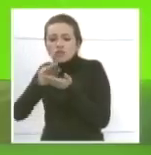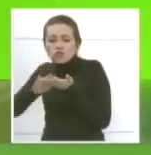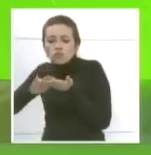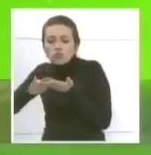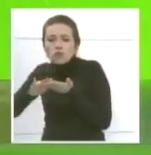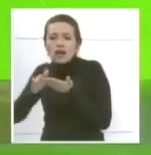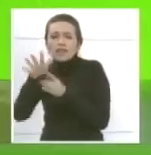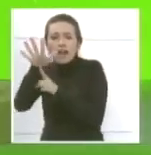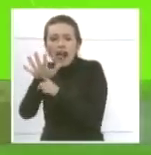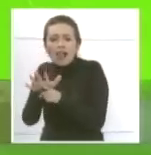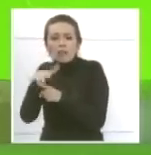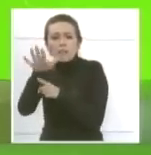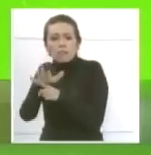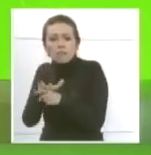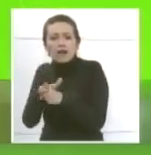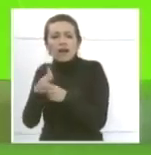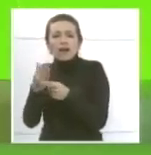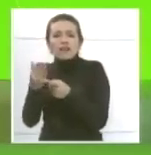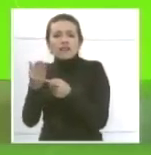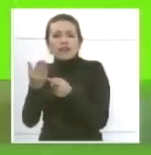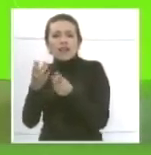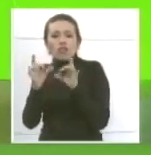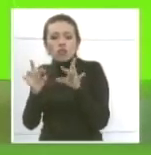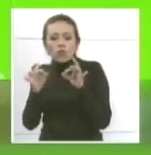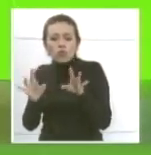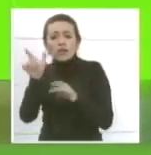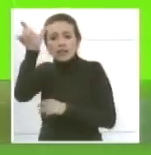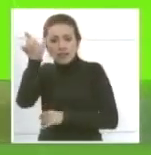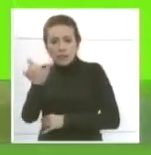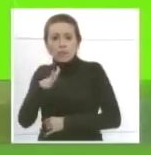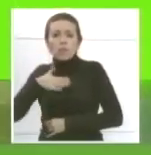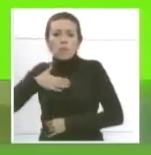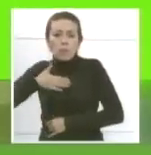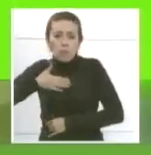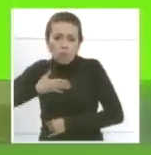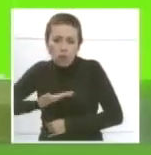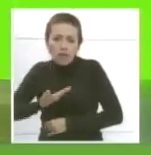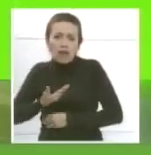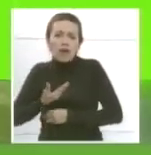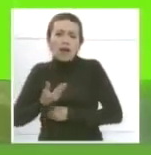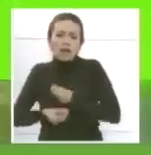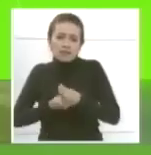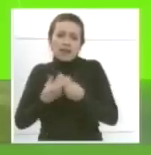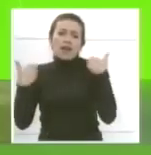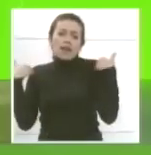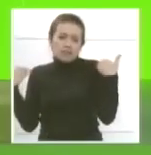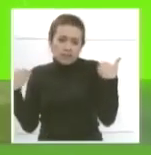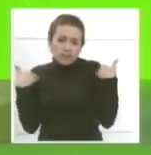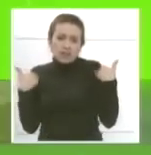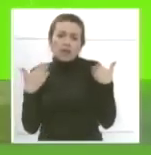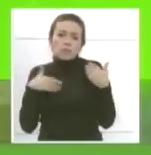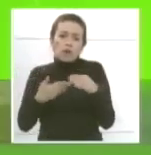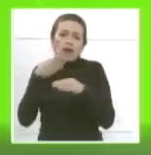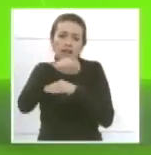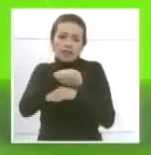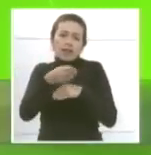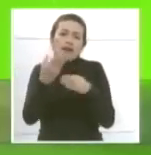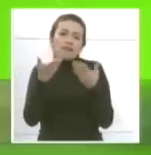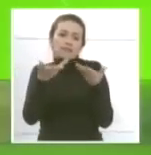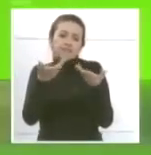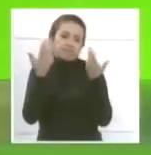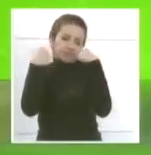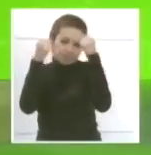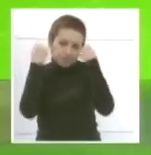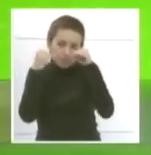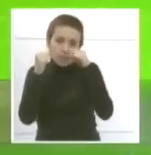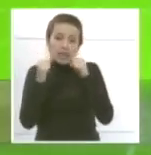de que se le pueda quitar el dolor y que el paciente pueda hacer una buena actividad física y una rehabilitación adecuada. Si eso